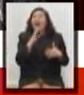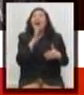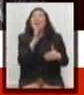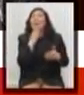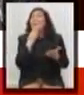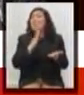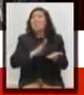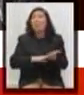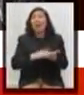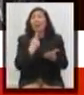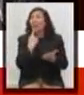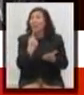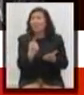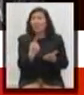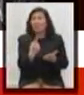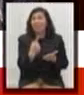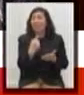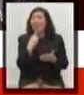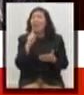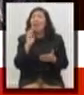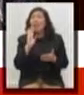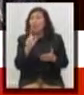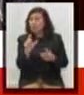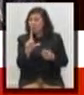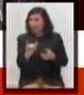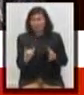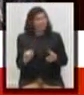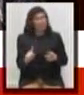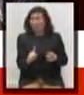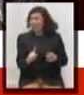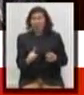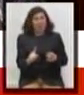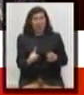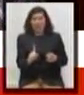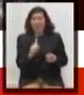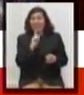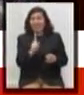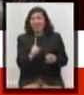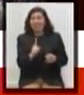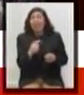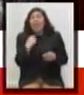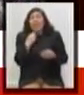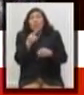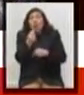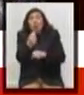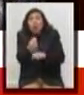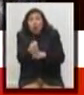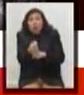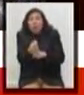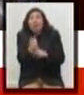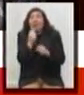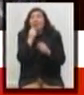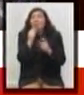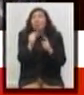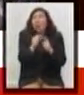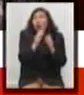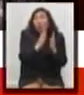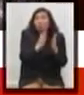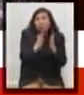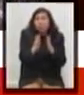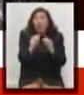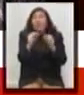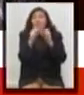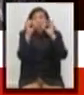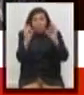Hablar mal no es decir lisuras. Hablar mal es ir contra la concordancia, contra